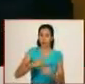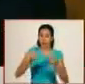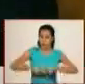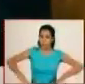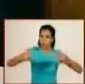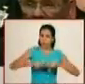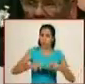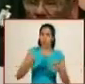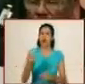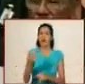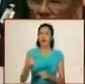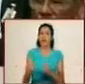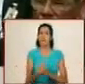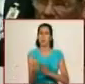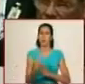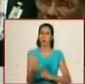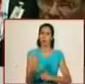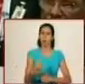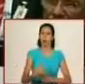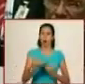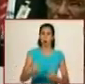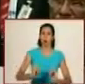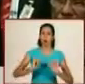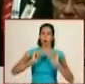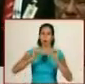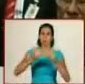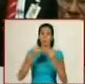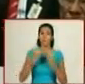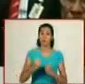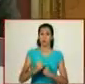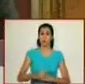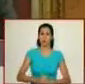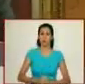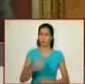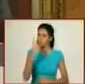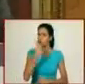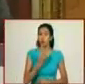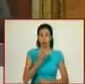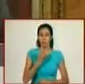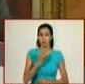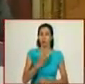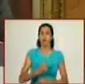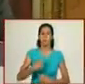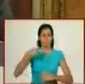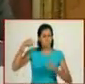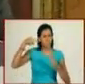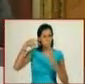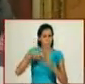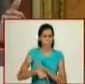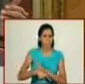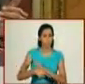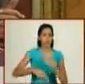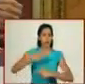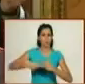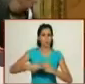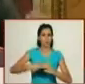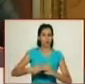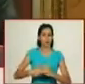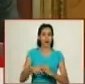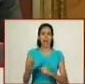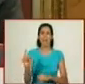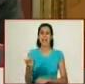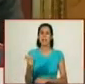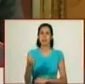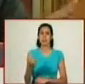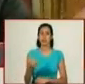gas natural licuado. Hemos comenzado en firme, en serio y en profundidad, la revolución